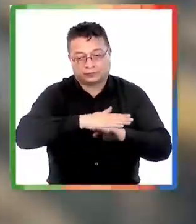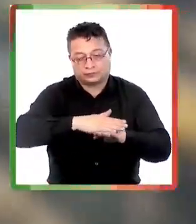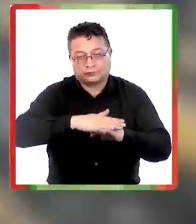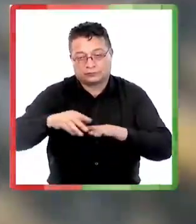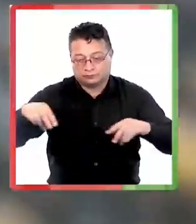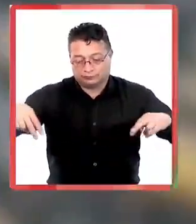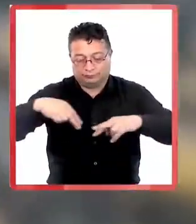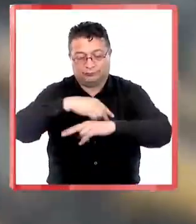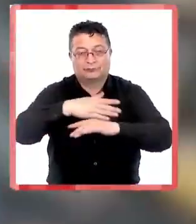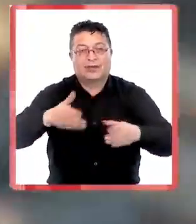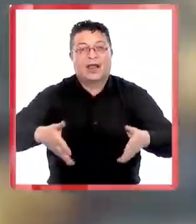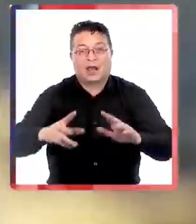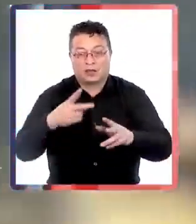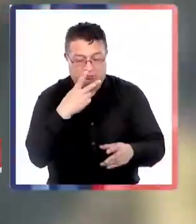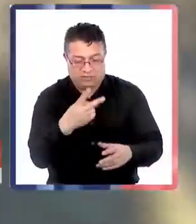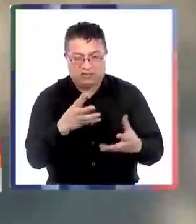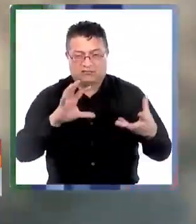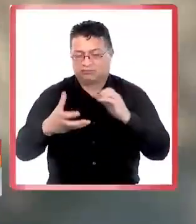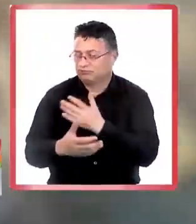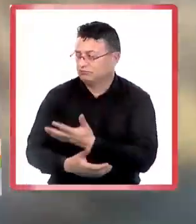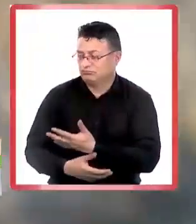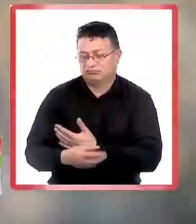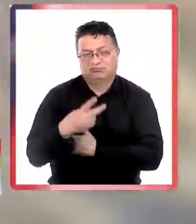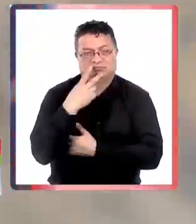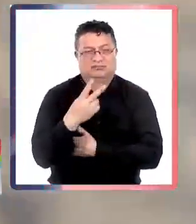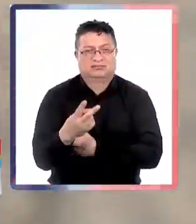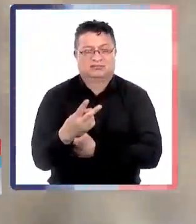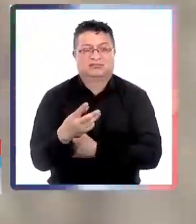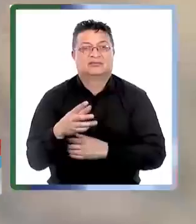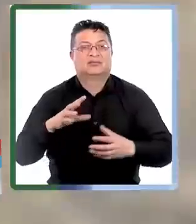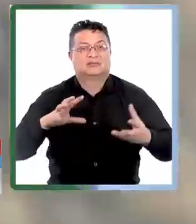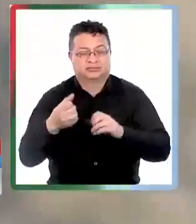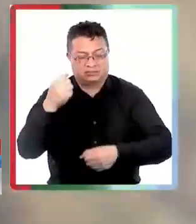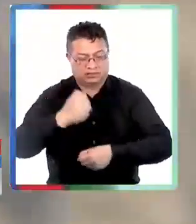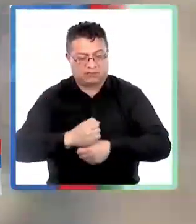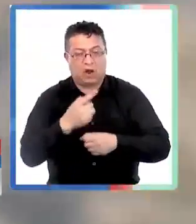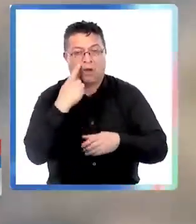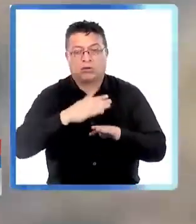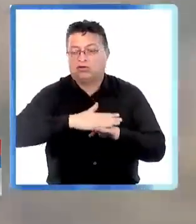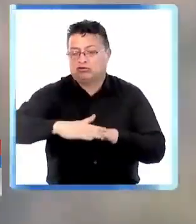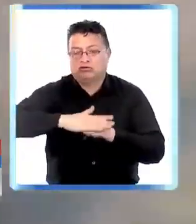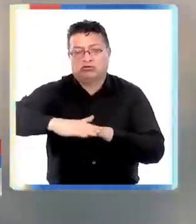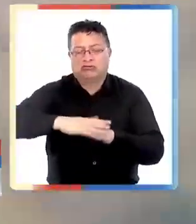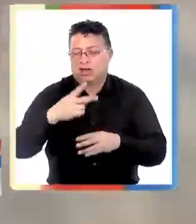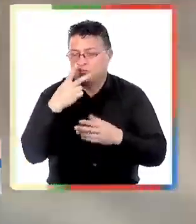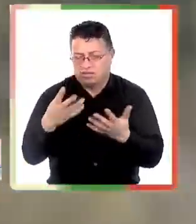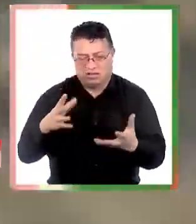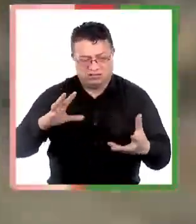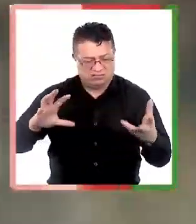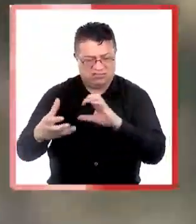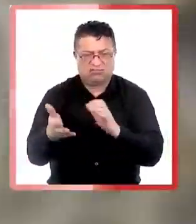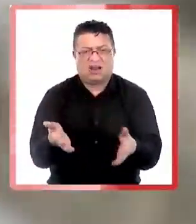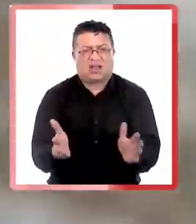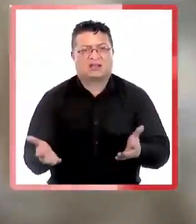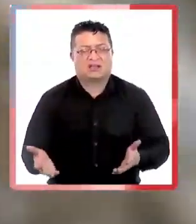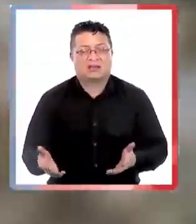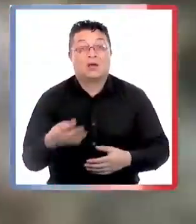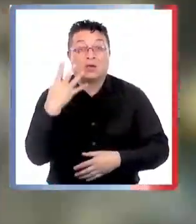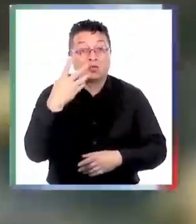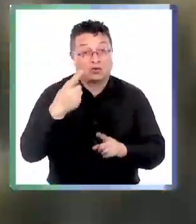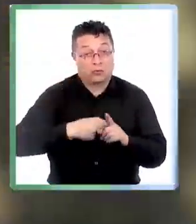va pasando la solera, lo que es el ancho de la calle, y mire cómo lo dejó, para que haga una idea del operario que anda trabajando aquí en esta moto niveladora. Mire cómo deja las